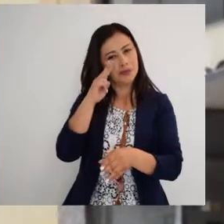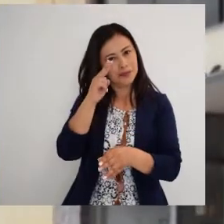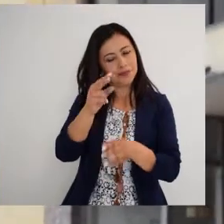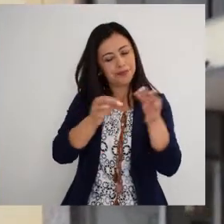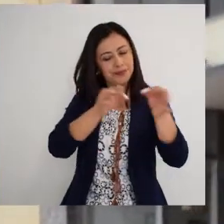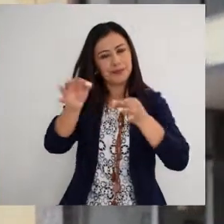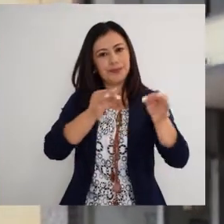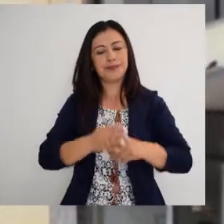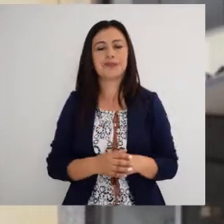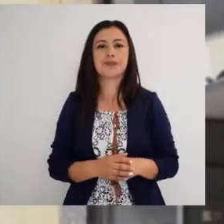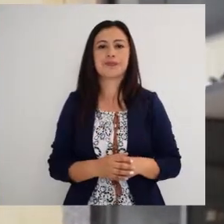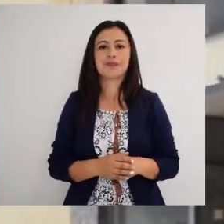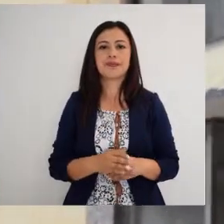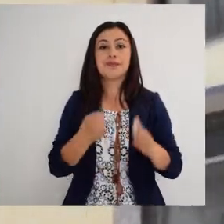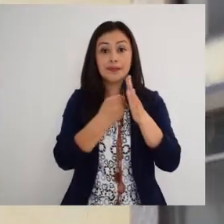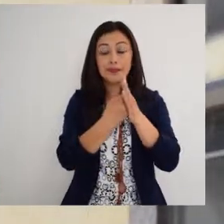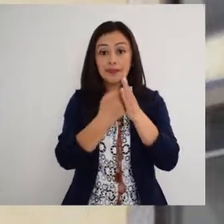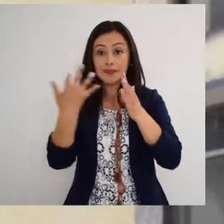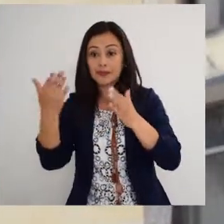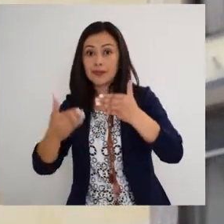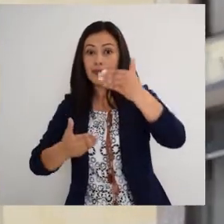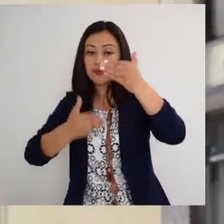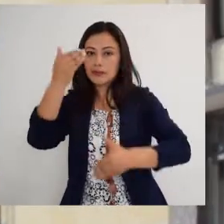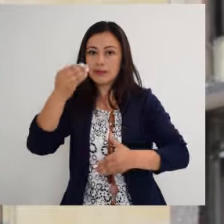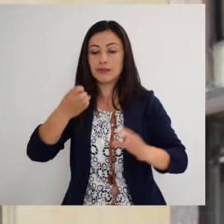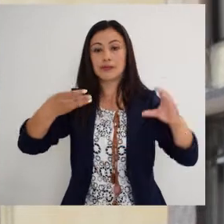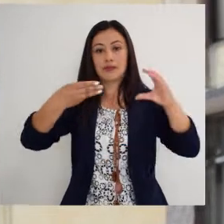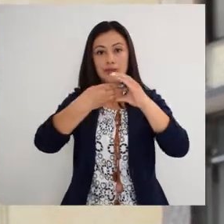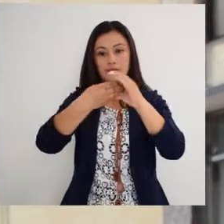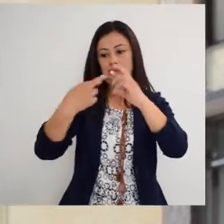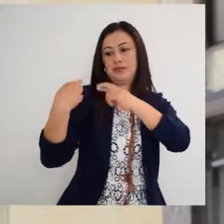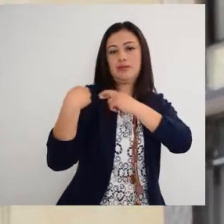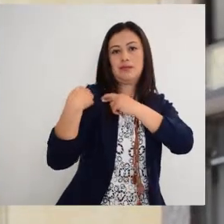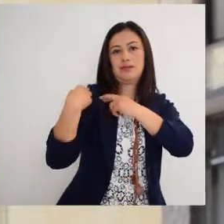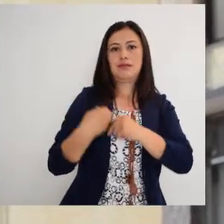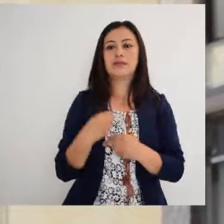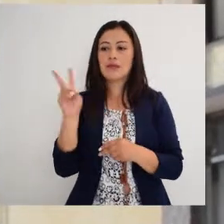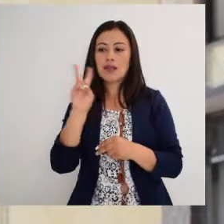Censo Poblacional que lidera el DANE, desde el viernes pasado